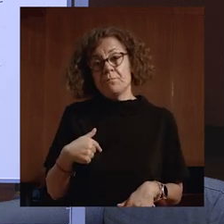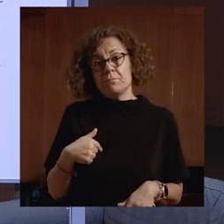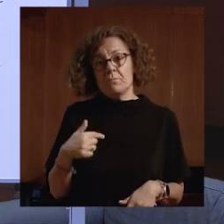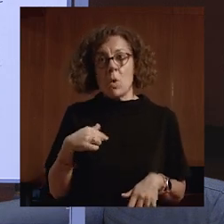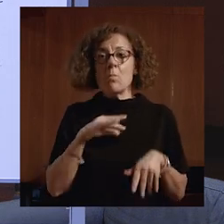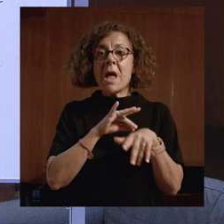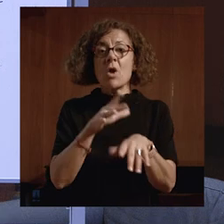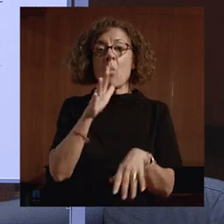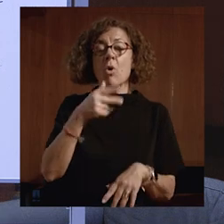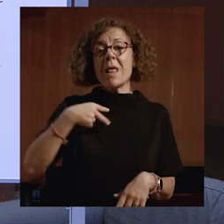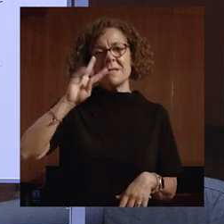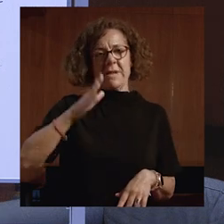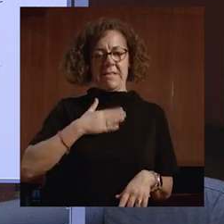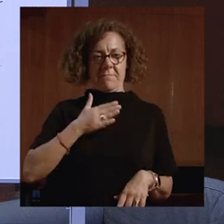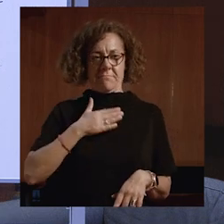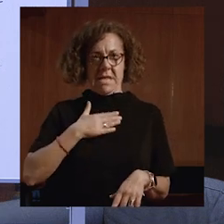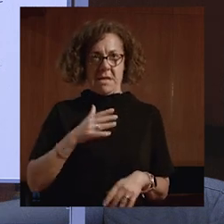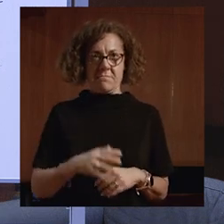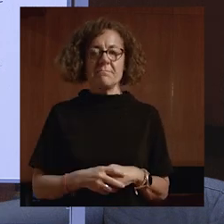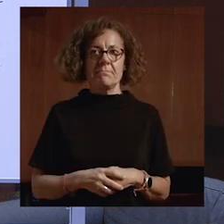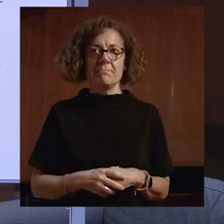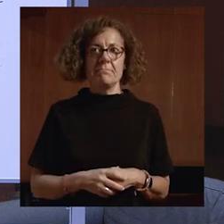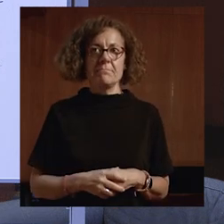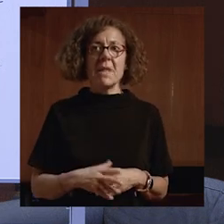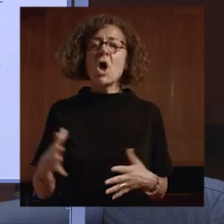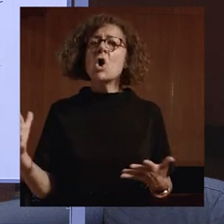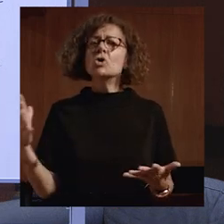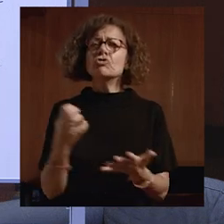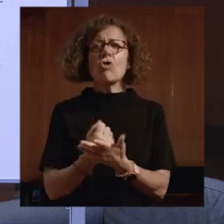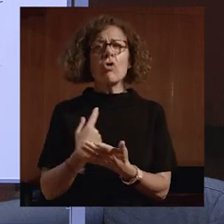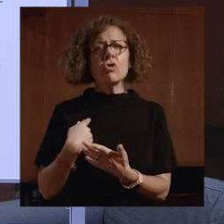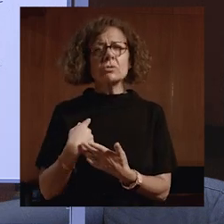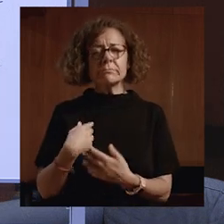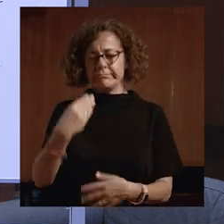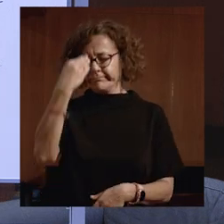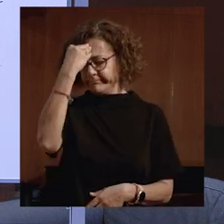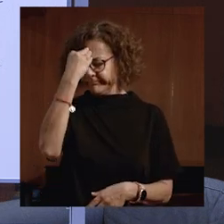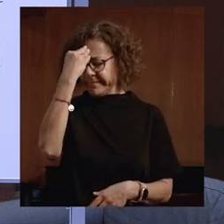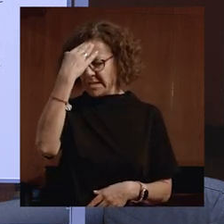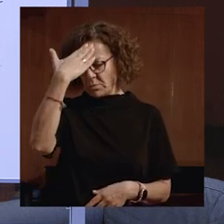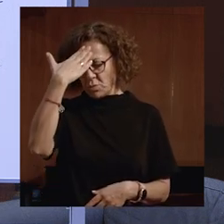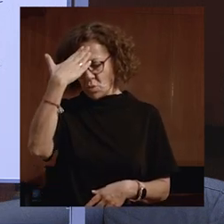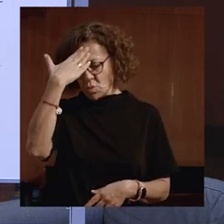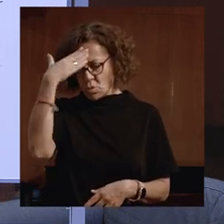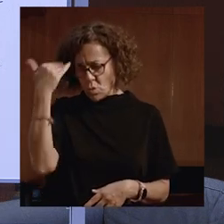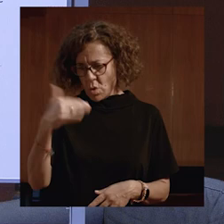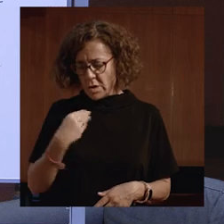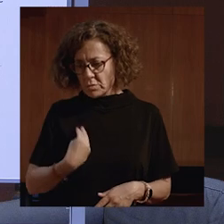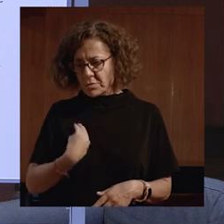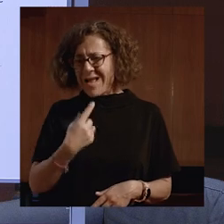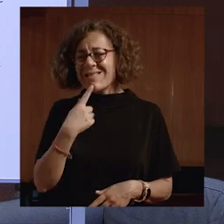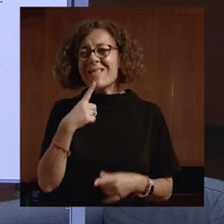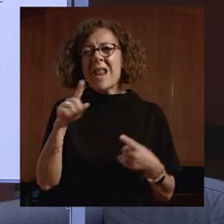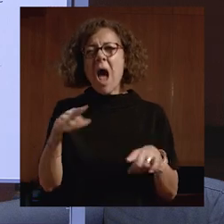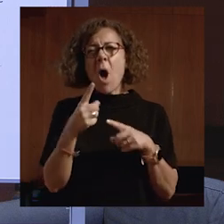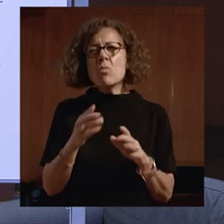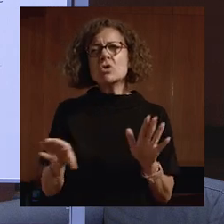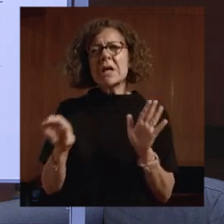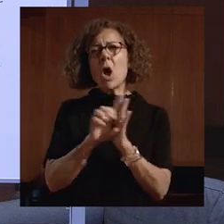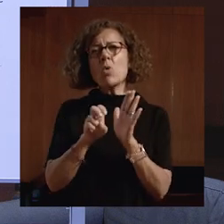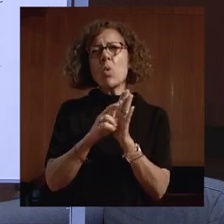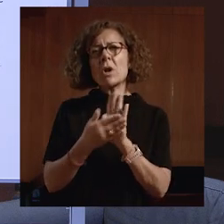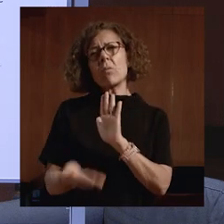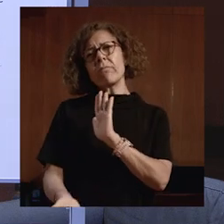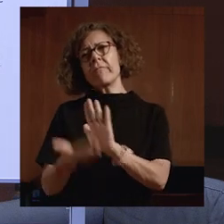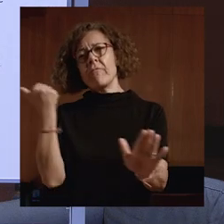guiar por mi experiencia propia. Todos nos llevamos la mano a la cabeza con justicia cuando dicen van a quitar la música del currículum